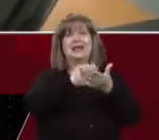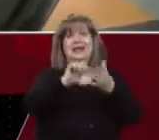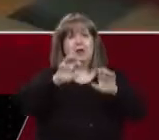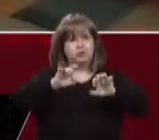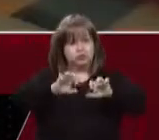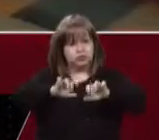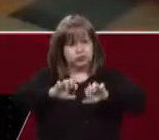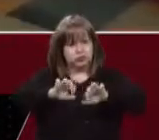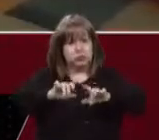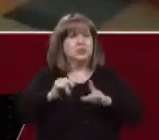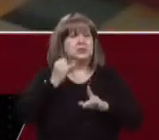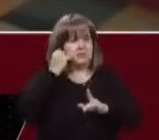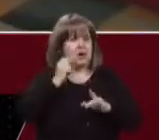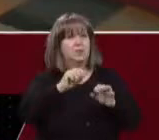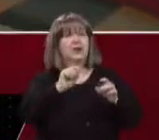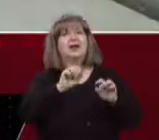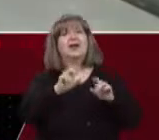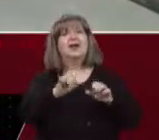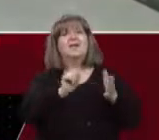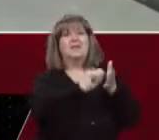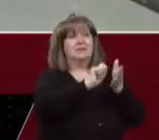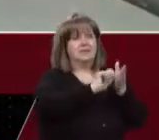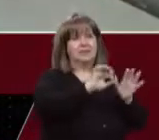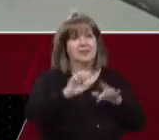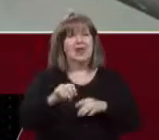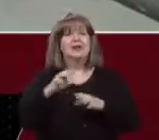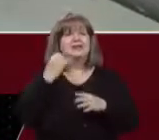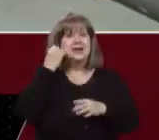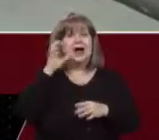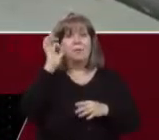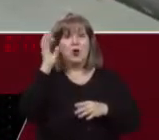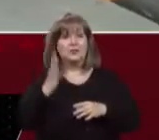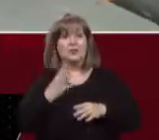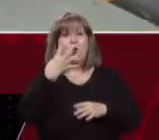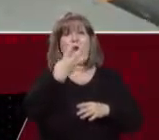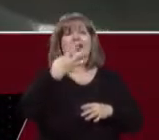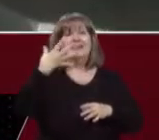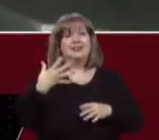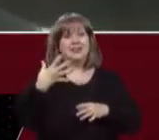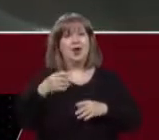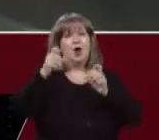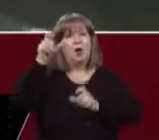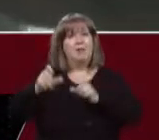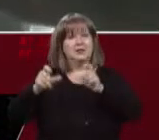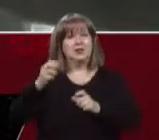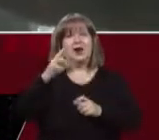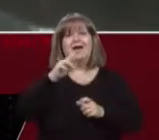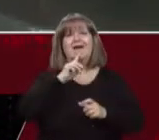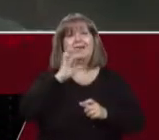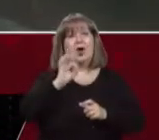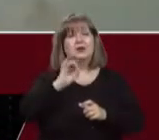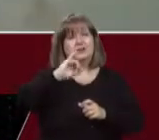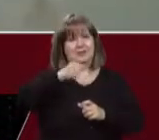de toda la gente que hemos venido identificando, tenemos un 45% de la ciudadanía que tiene, posee la RTO y